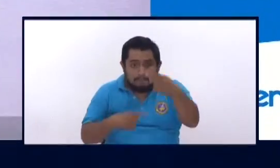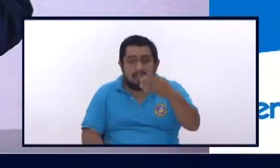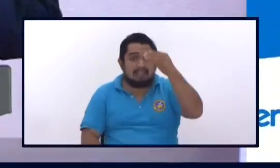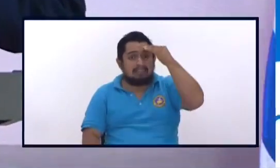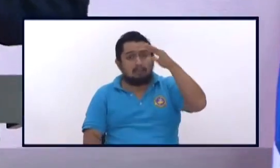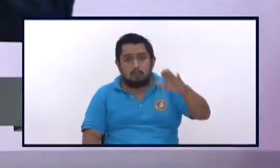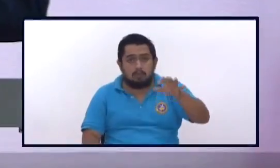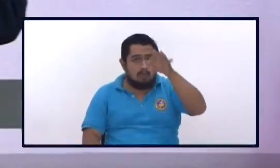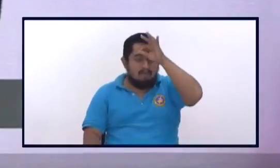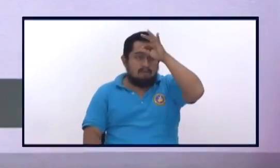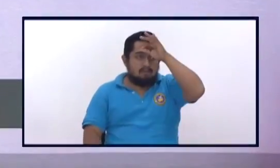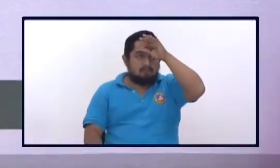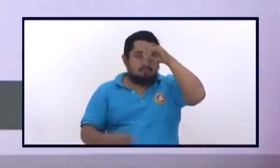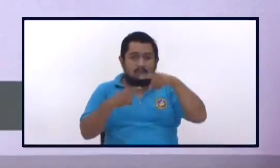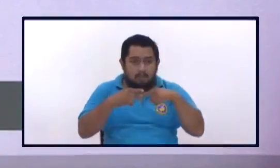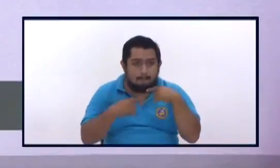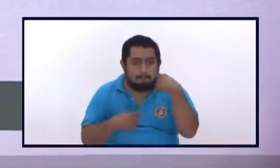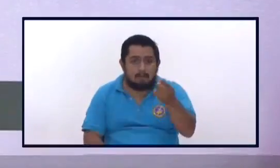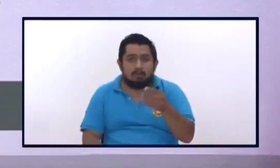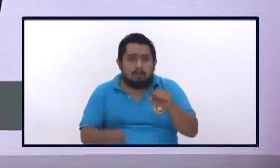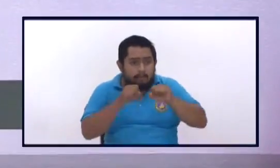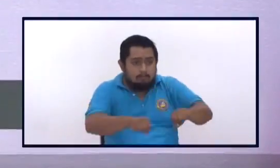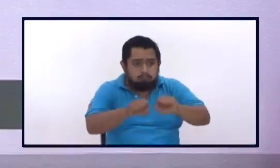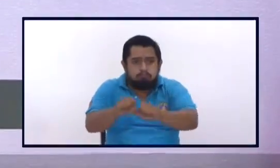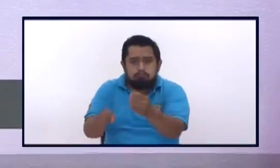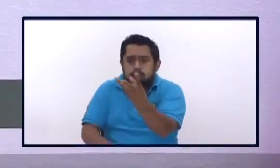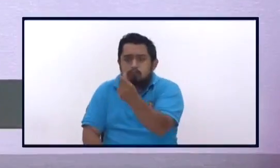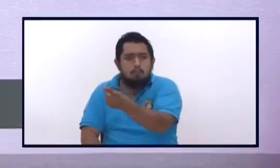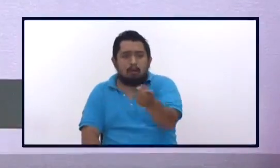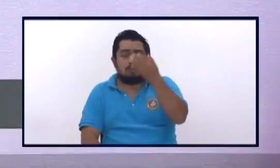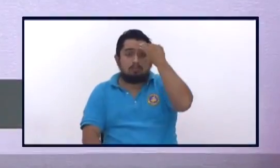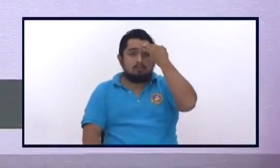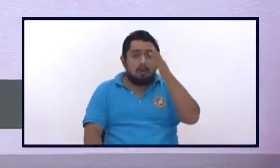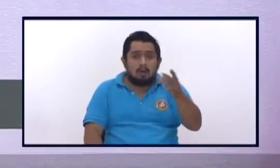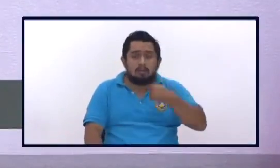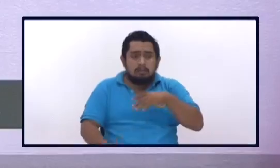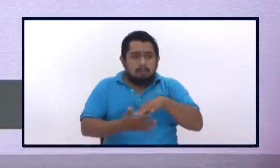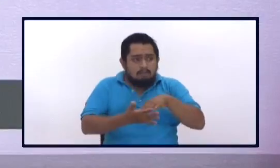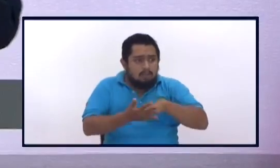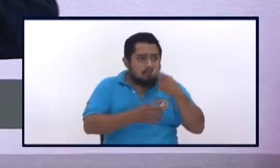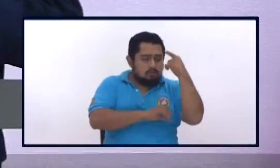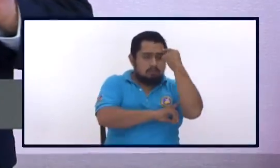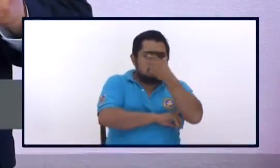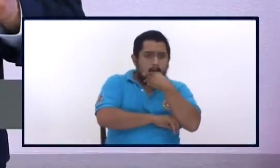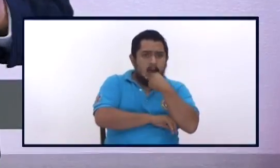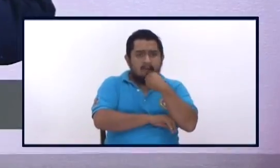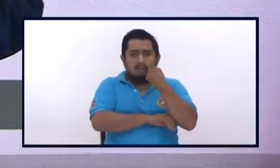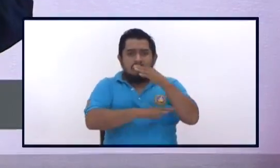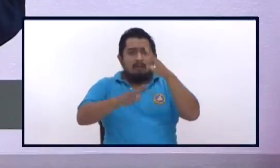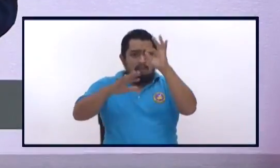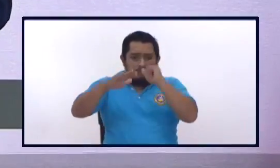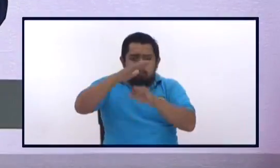como me debilita a ver cuánto más vamos a morir en esta pandemia como me debilita cada vez que entro al templo y lo veo